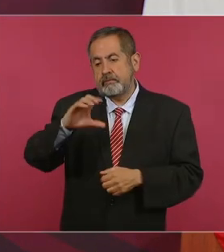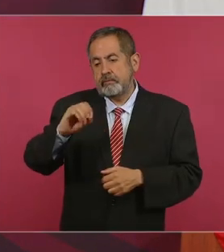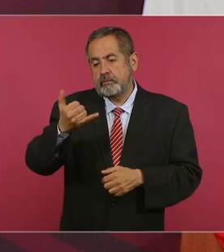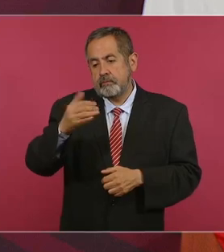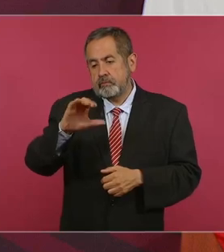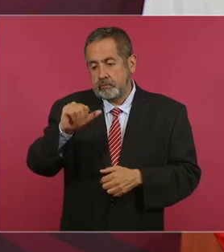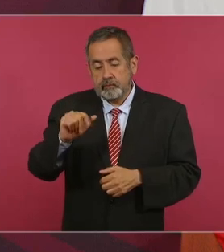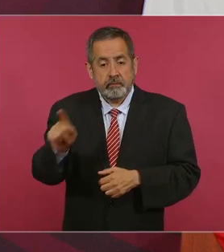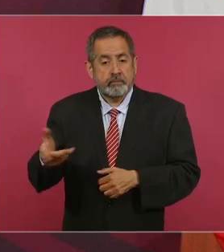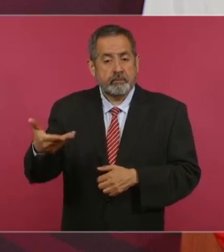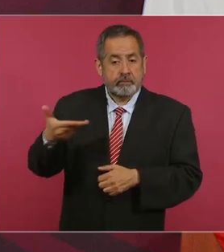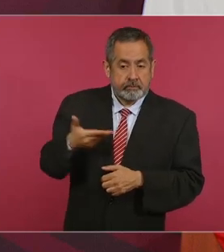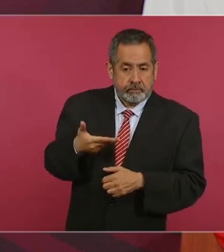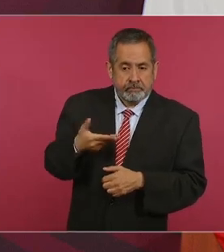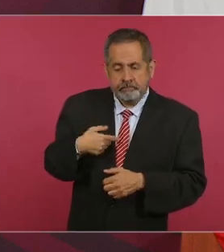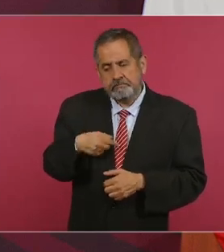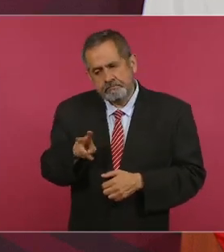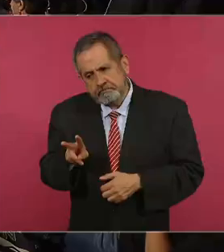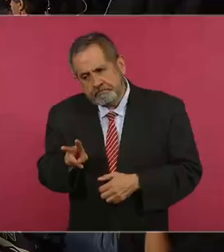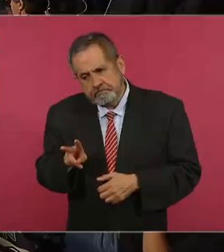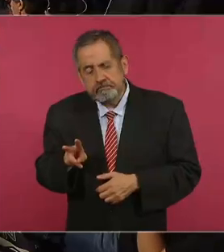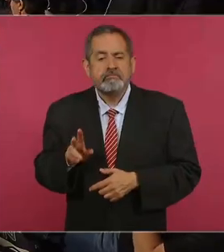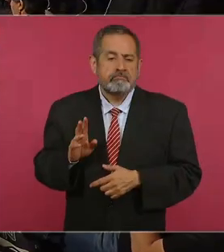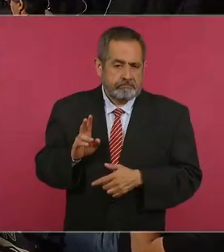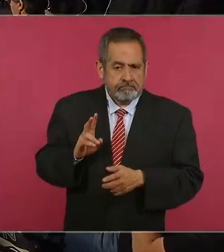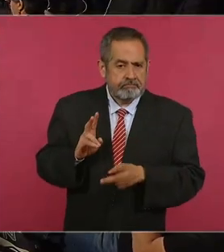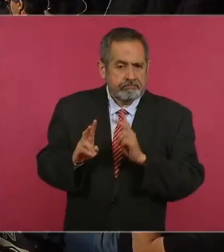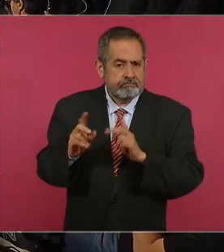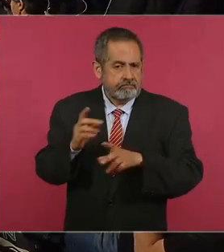me planteó, entre otras cosas,